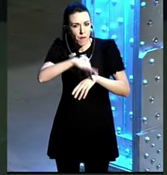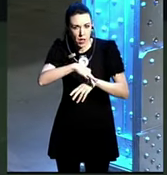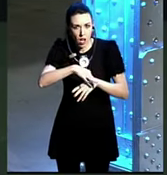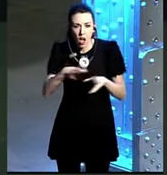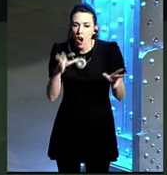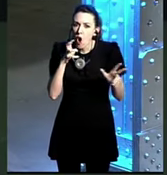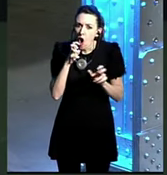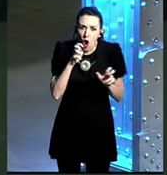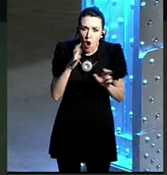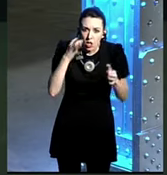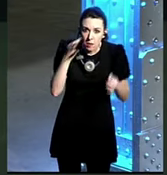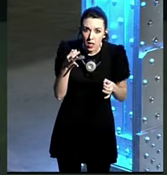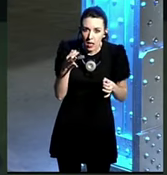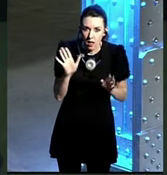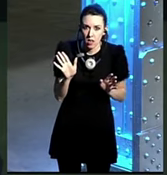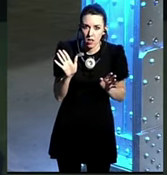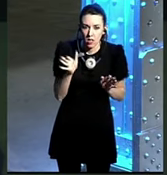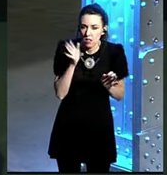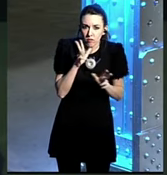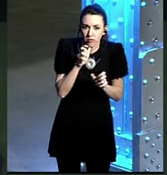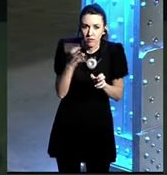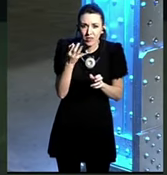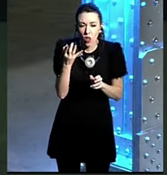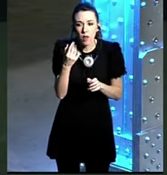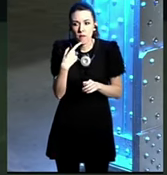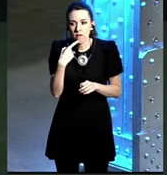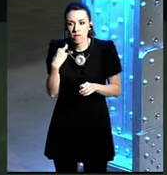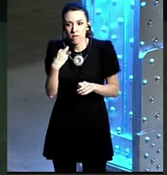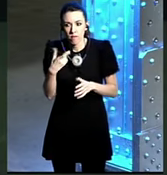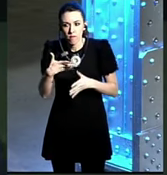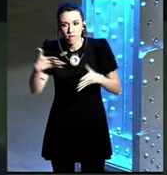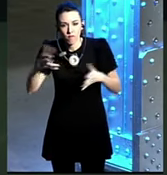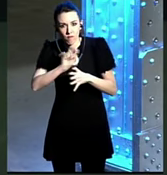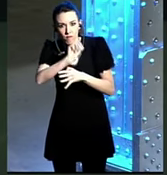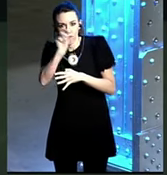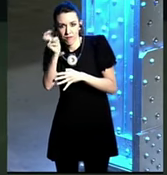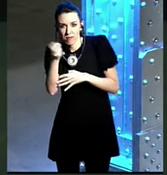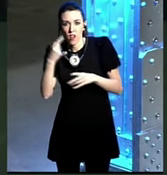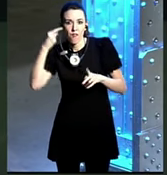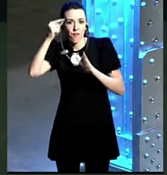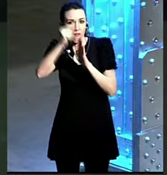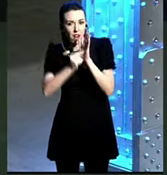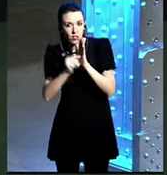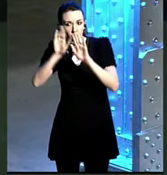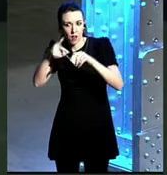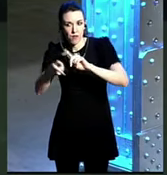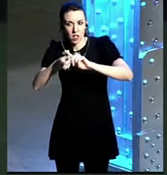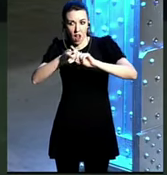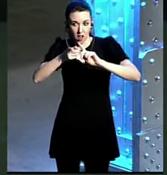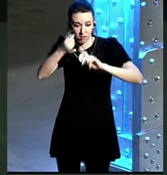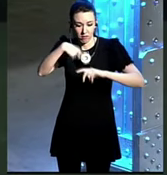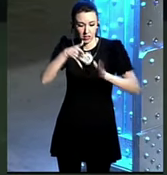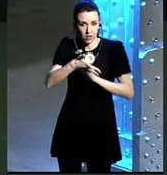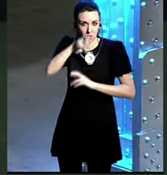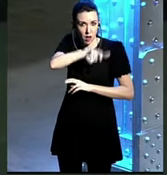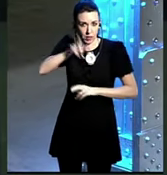terrible realmente, pero hay que conectarlo con una complejidad de una gran gama de factores que son los que nos convierten en seres